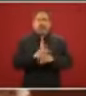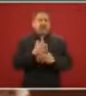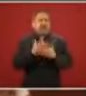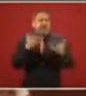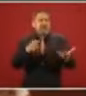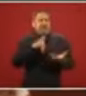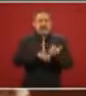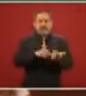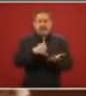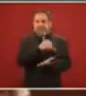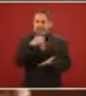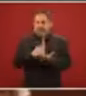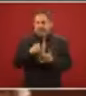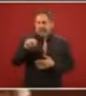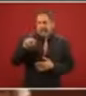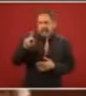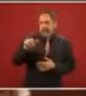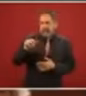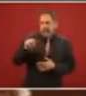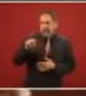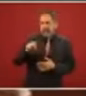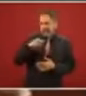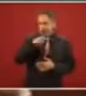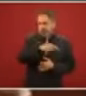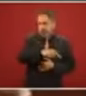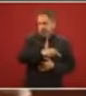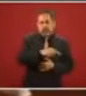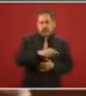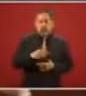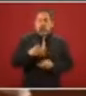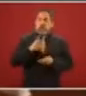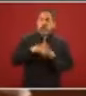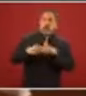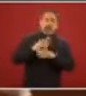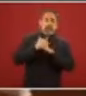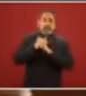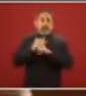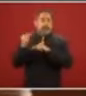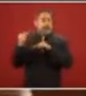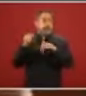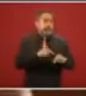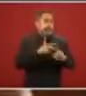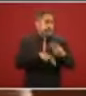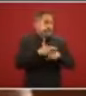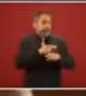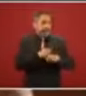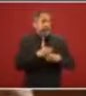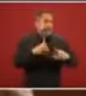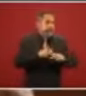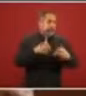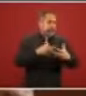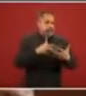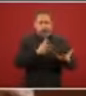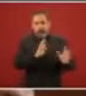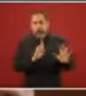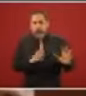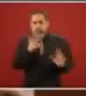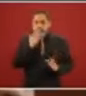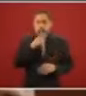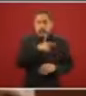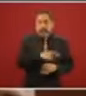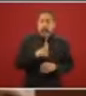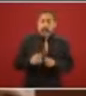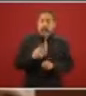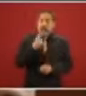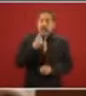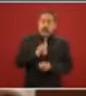los patos, que permite que la migración de aves cada año se logre la reproducción, y donde se llevó a cabo el primer